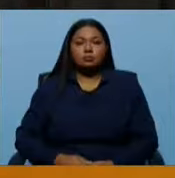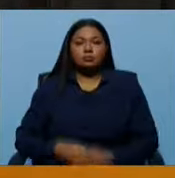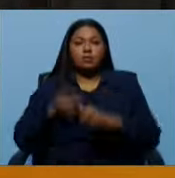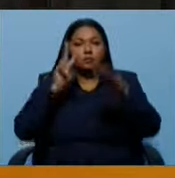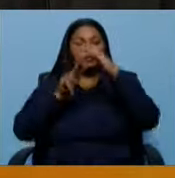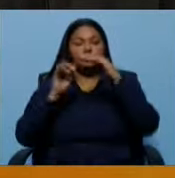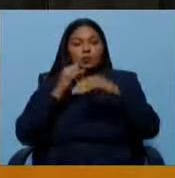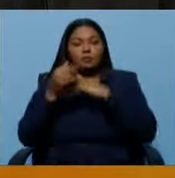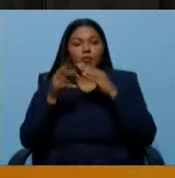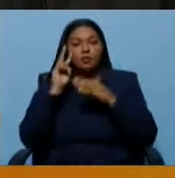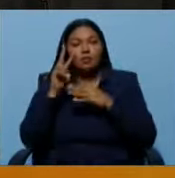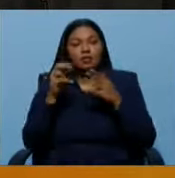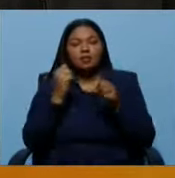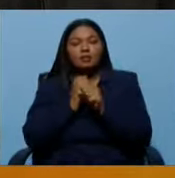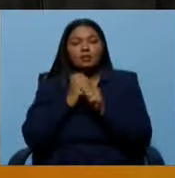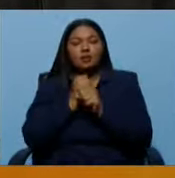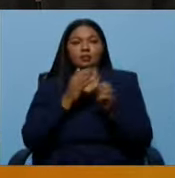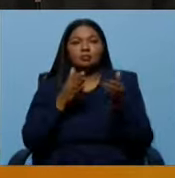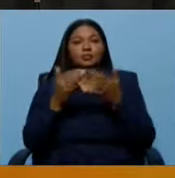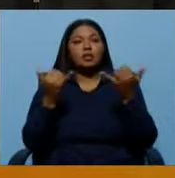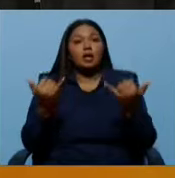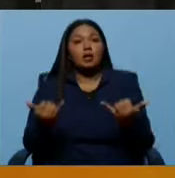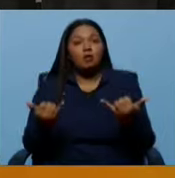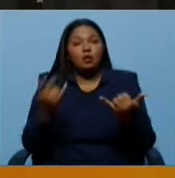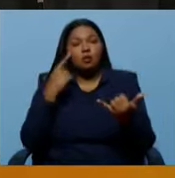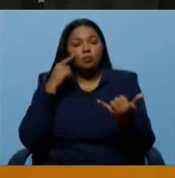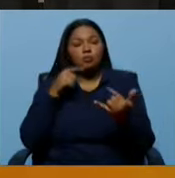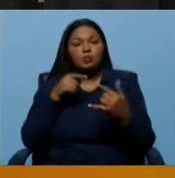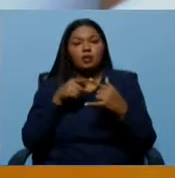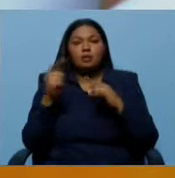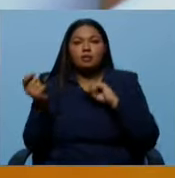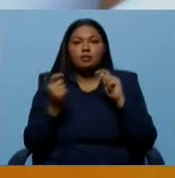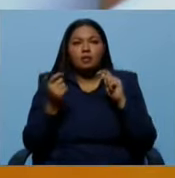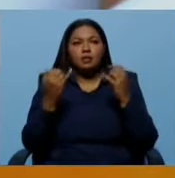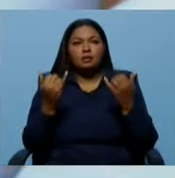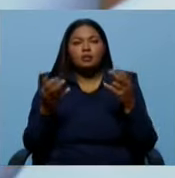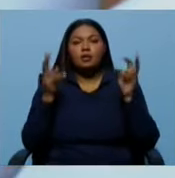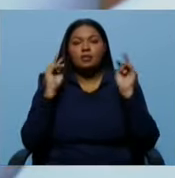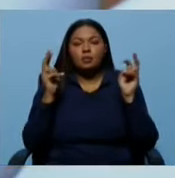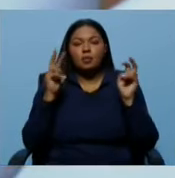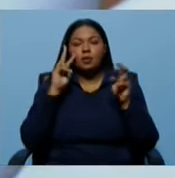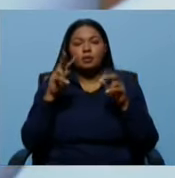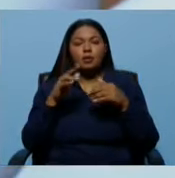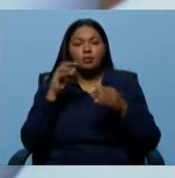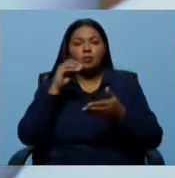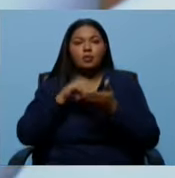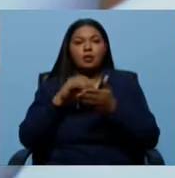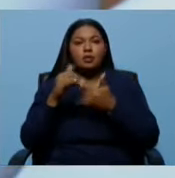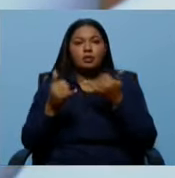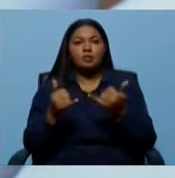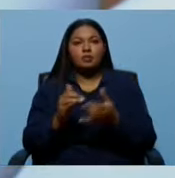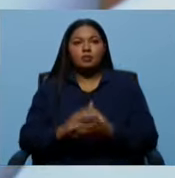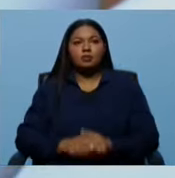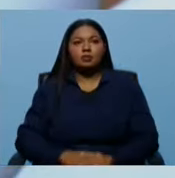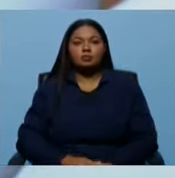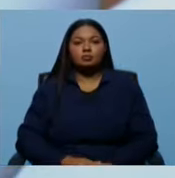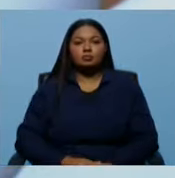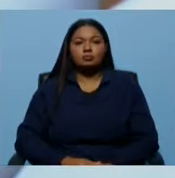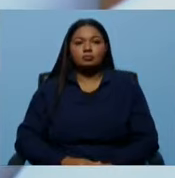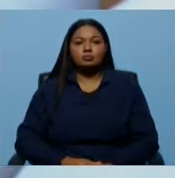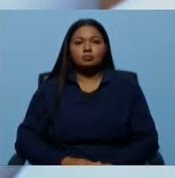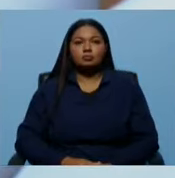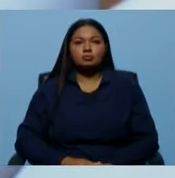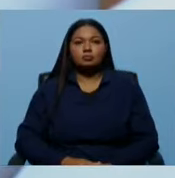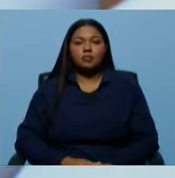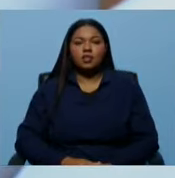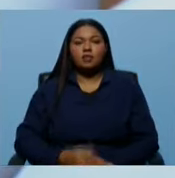el punto de vista del trabajo. Ahora, como en el torno de los debates, los temas que los que se van a plantear justamente en lo que será la plenaria de finales de